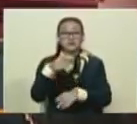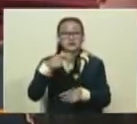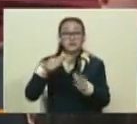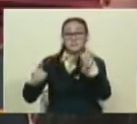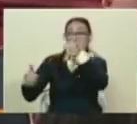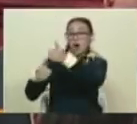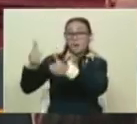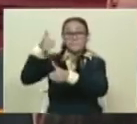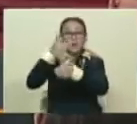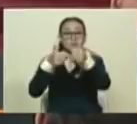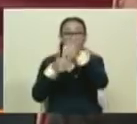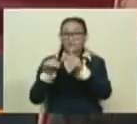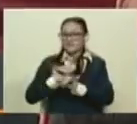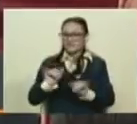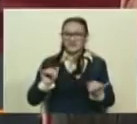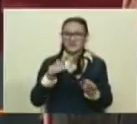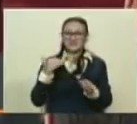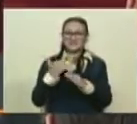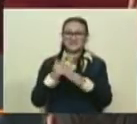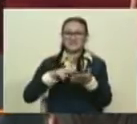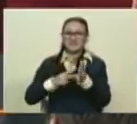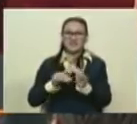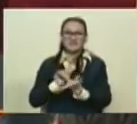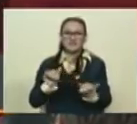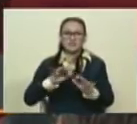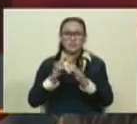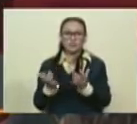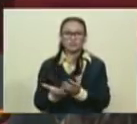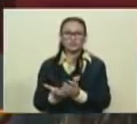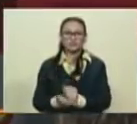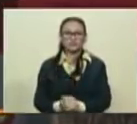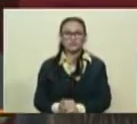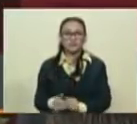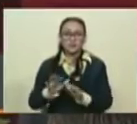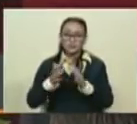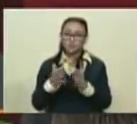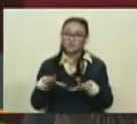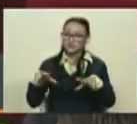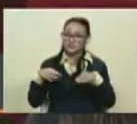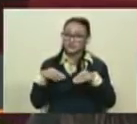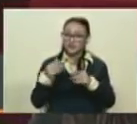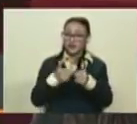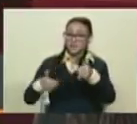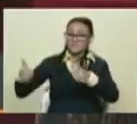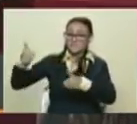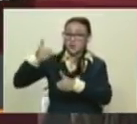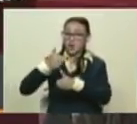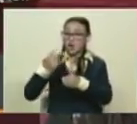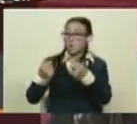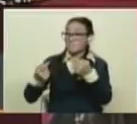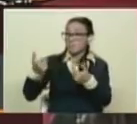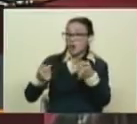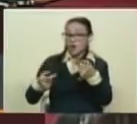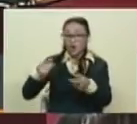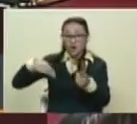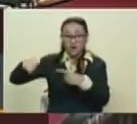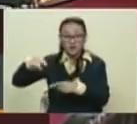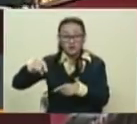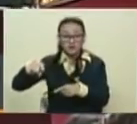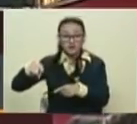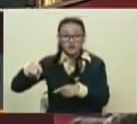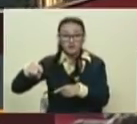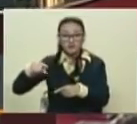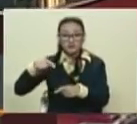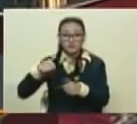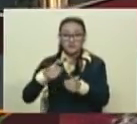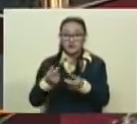otro. Sería el final del mundo, ¿verdad? Si el mundo aceptara la supremacía de unos pocos por